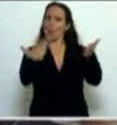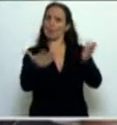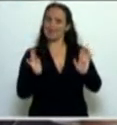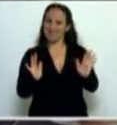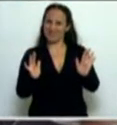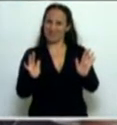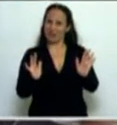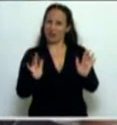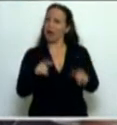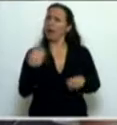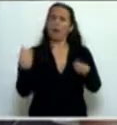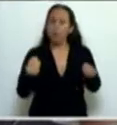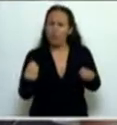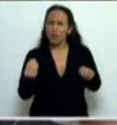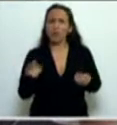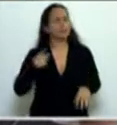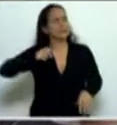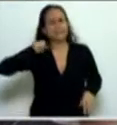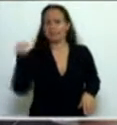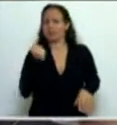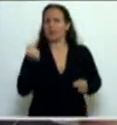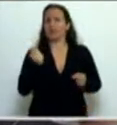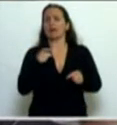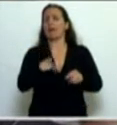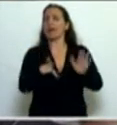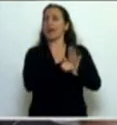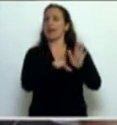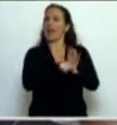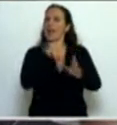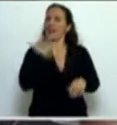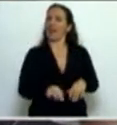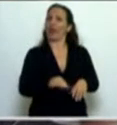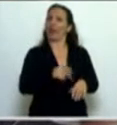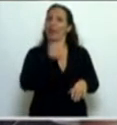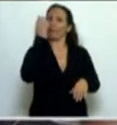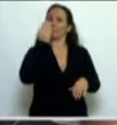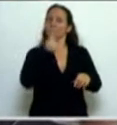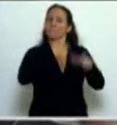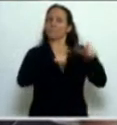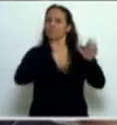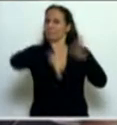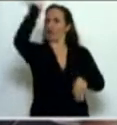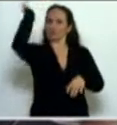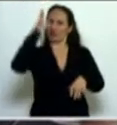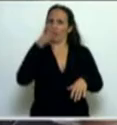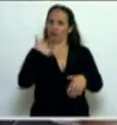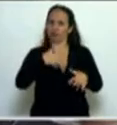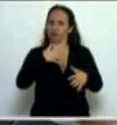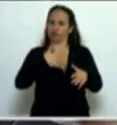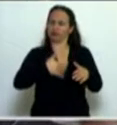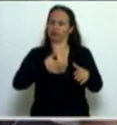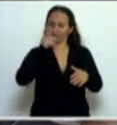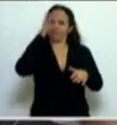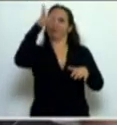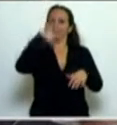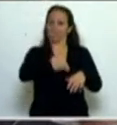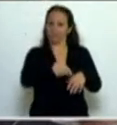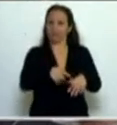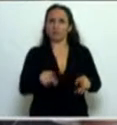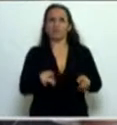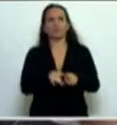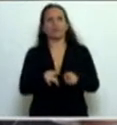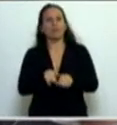parte de nuestra ideología. Esto no es, digamos, denostar a quienes piensen distinto. Lo que queremos es mostrar esto. ¿Y saben por